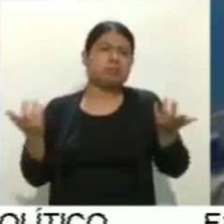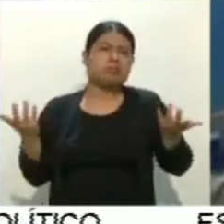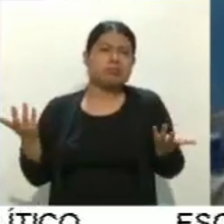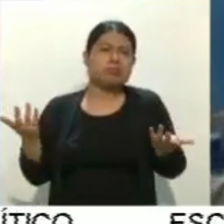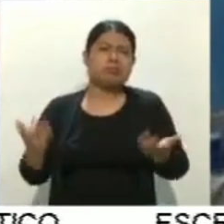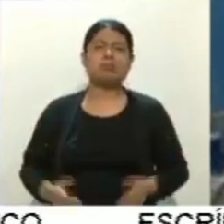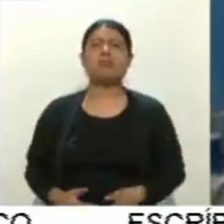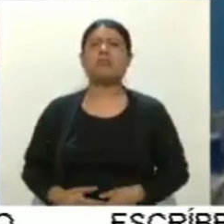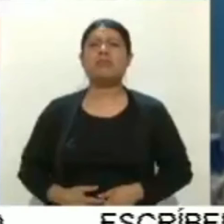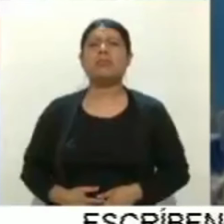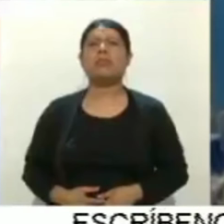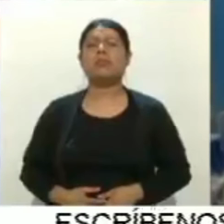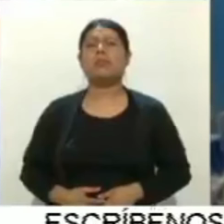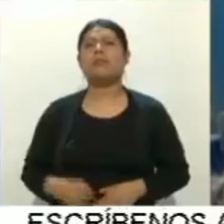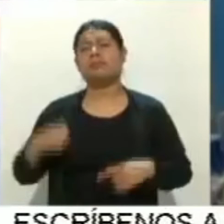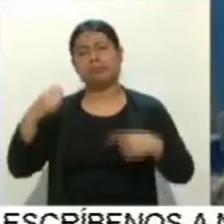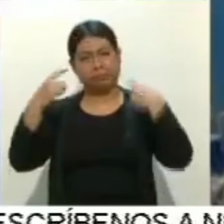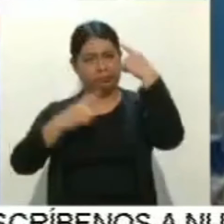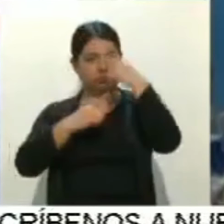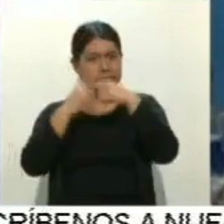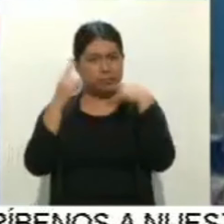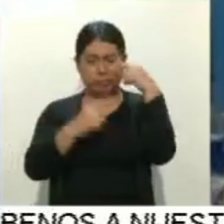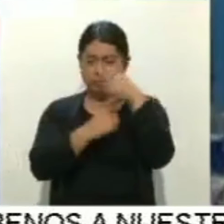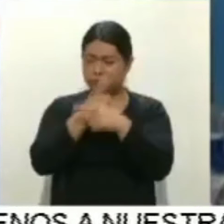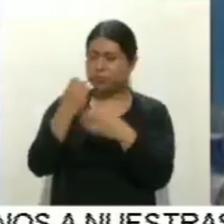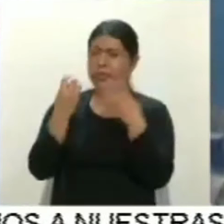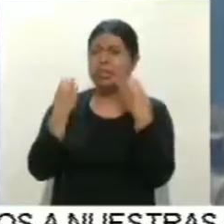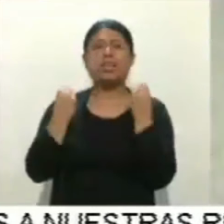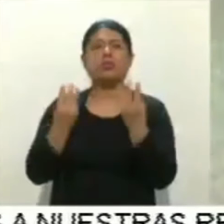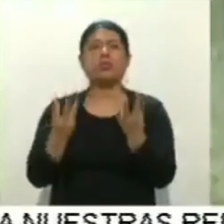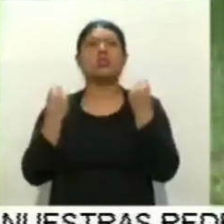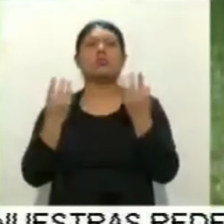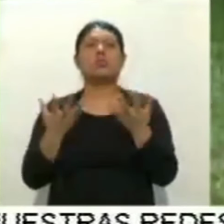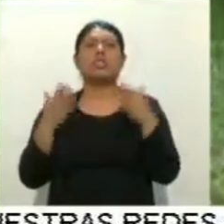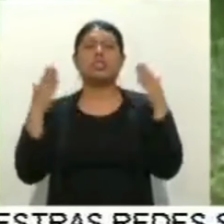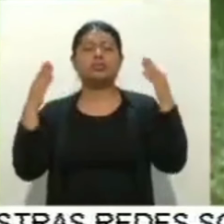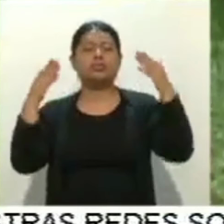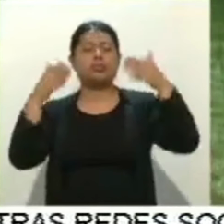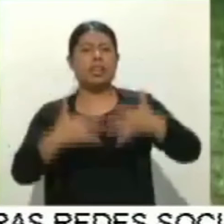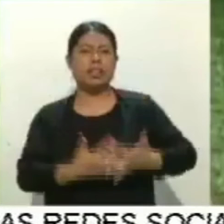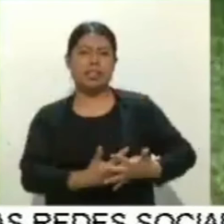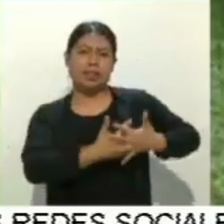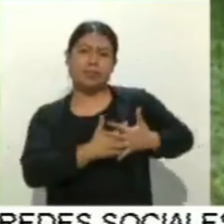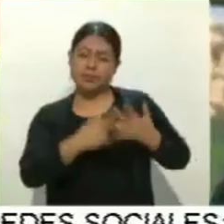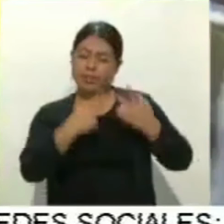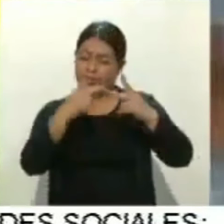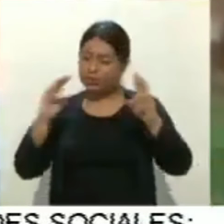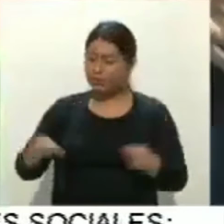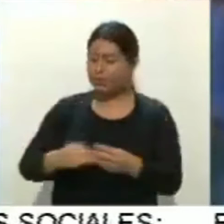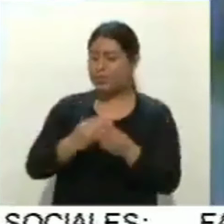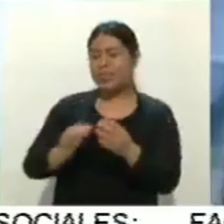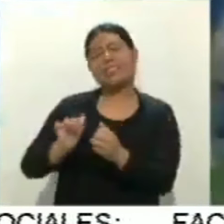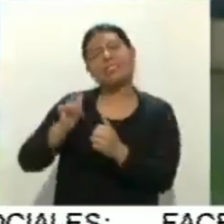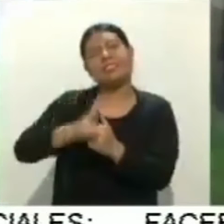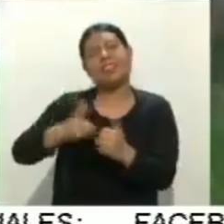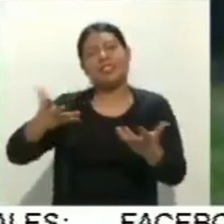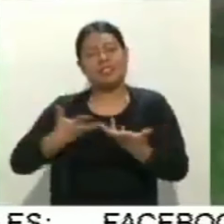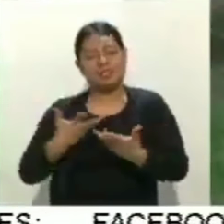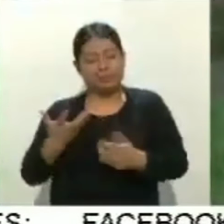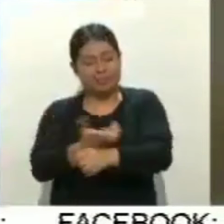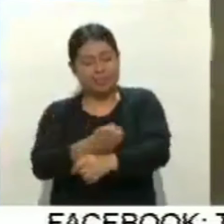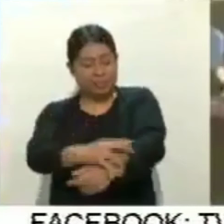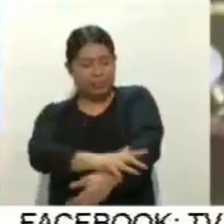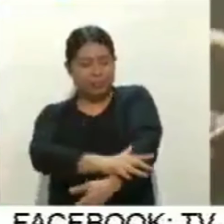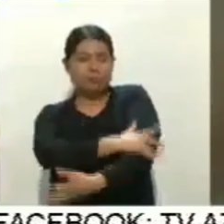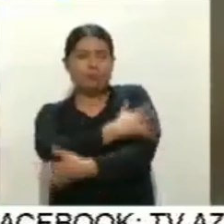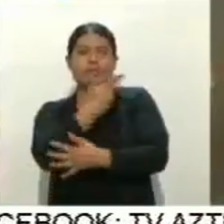pues, ¿cómo se puede decir? Complicado. Hay mucha dedicación. El amor por la música es algo que se lleva en la sangre y